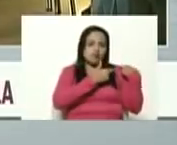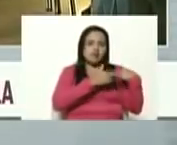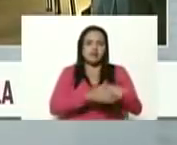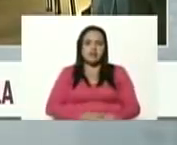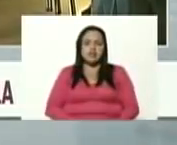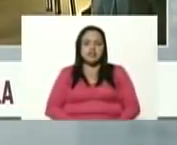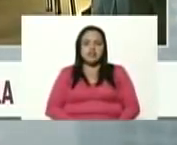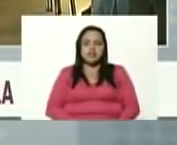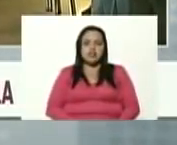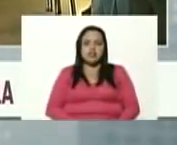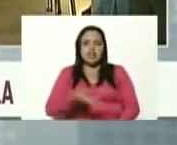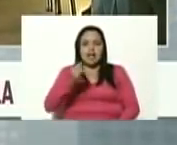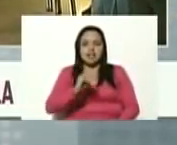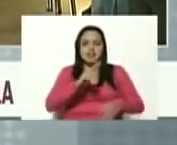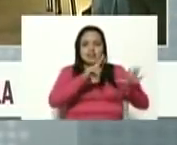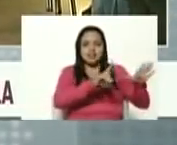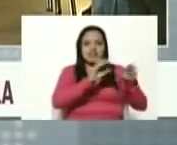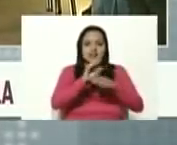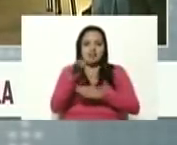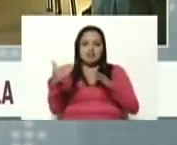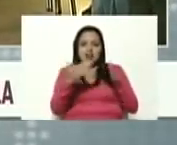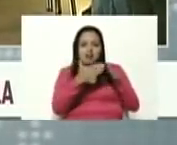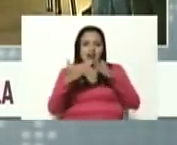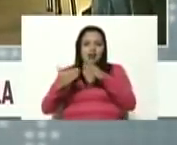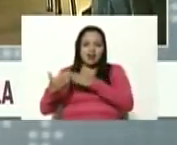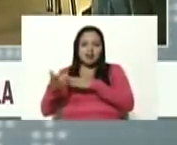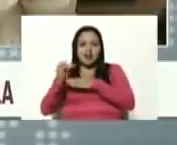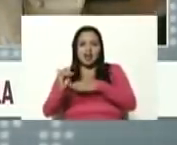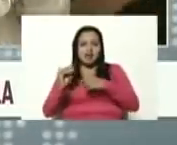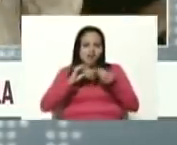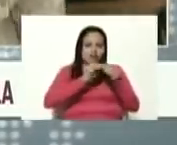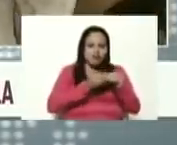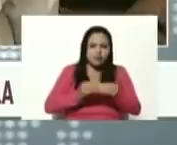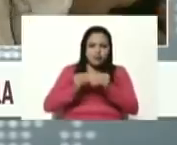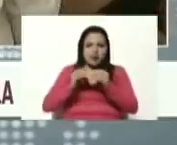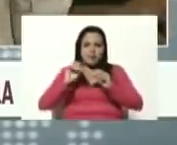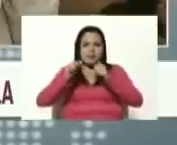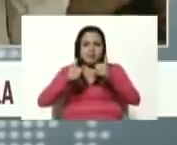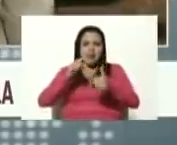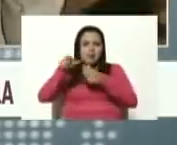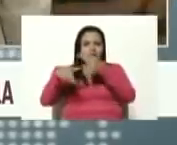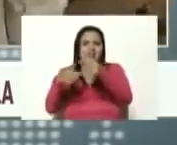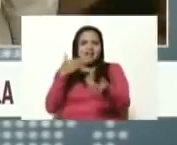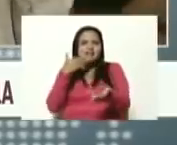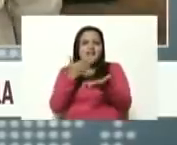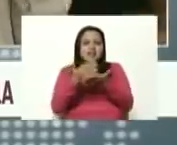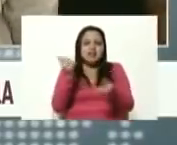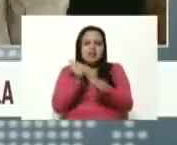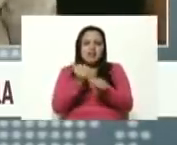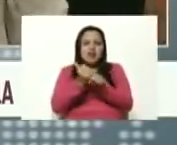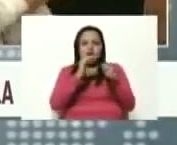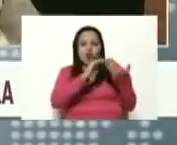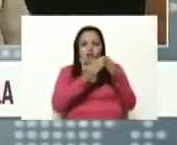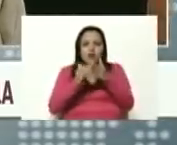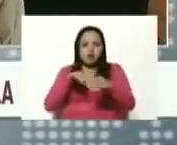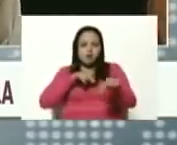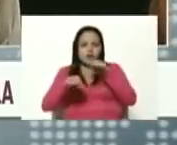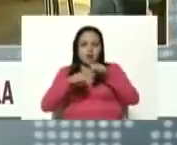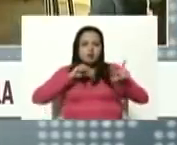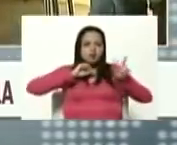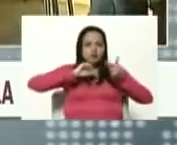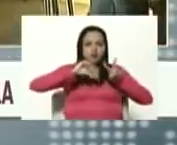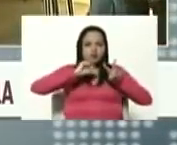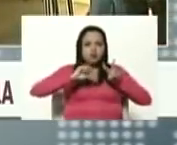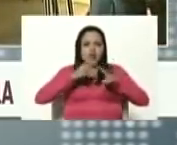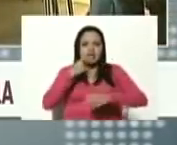700 casas van a ser intervenidas a partir de mañana, gracias al levantamiento que hizo la comunidad con el movimiento Somos Venezuela.